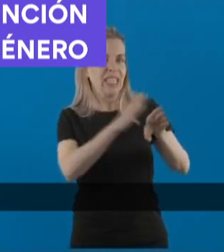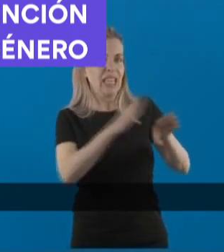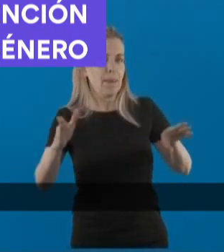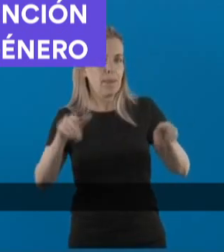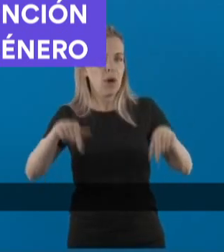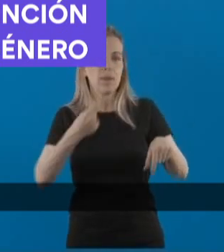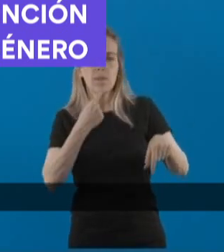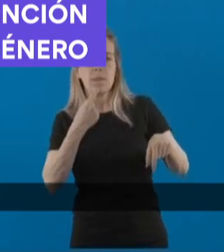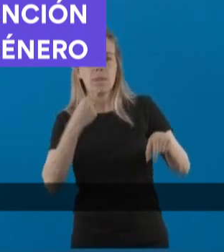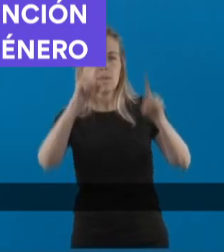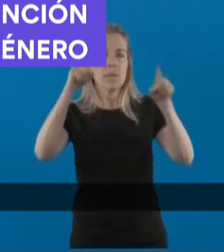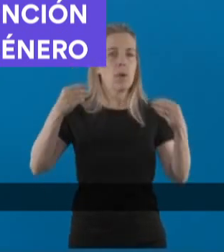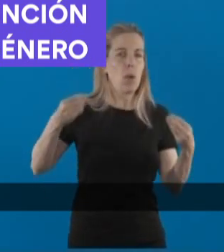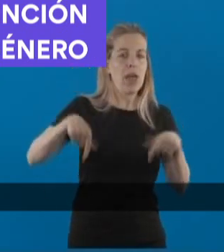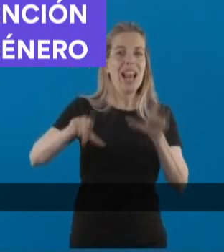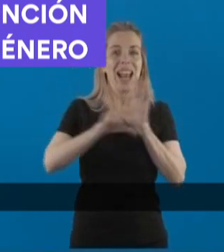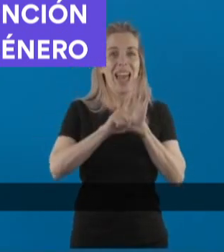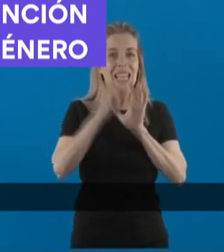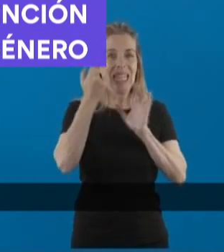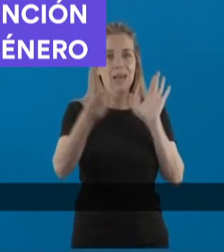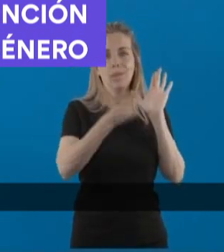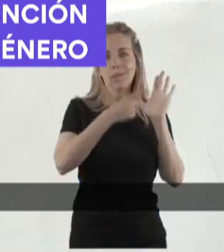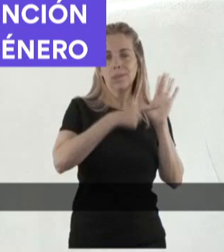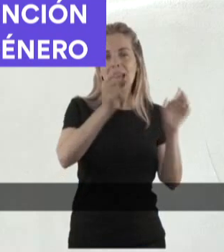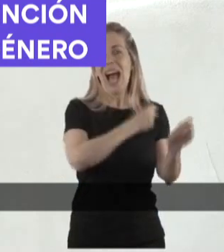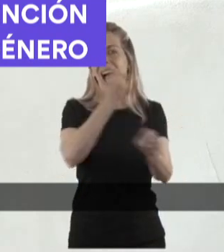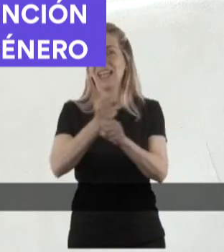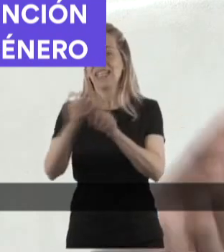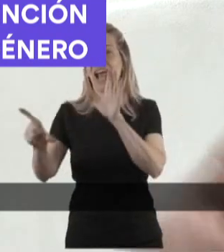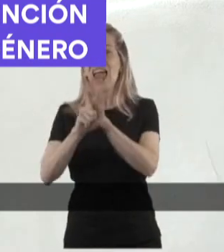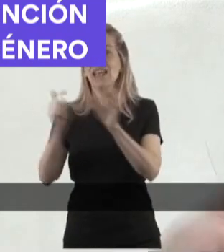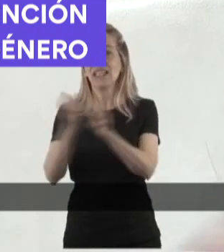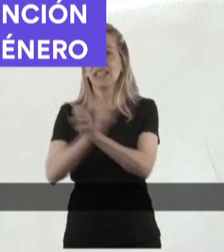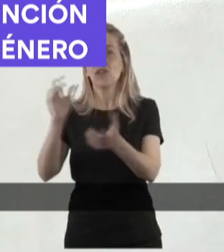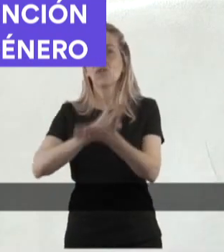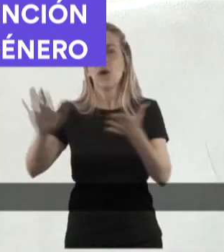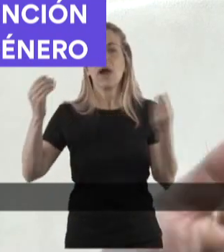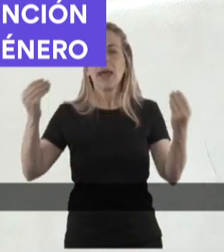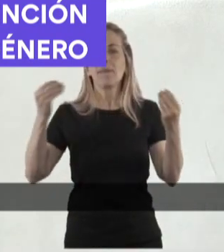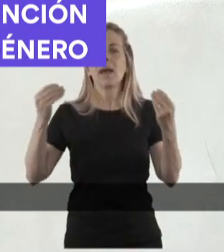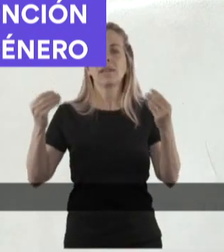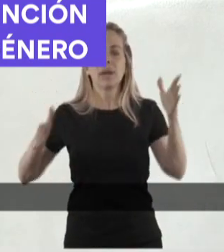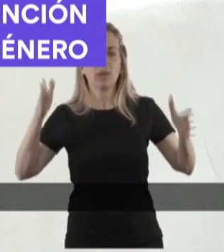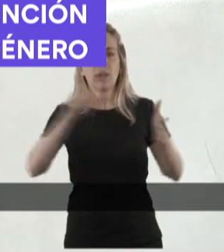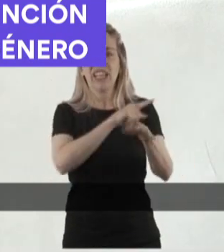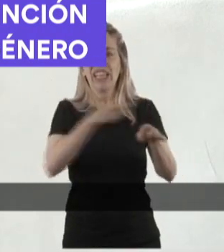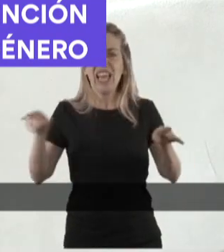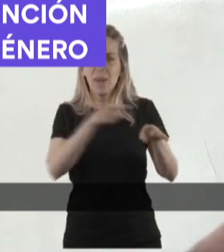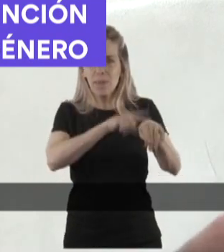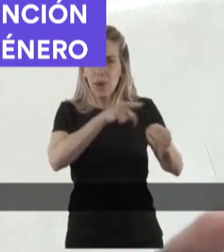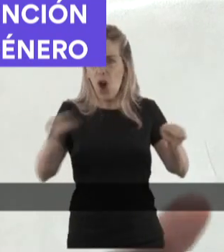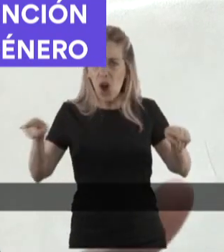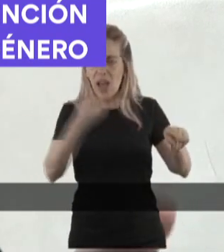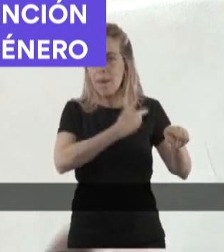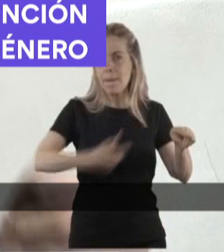este momento que la ley está vigente hasta la sanción de una nueva ley, el presidente evalúa algún tipo de modificación o